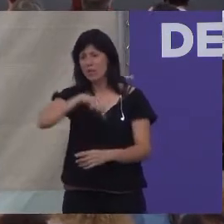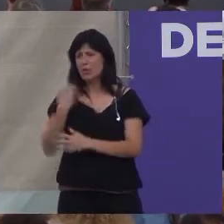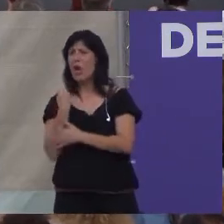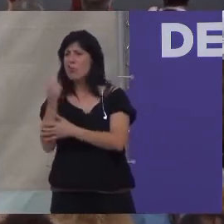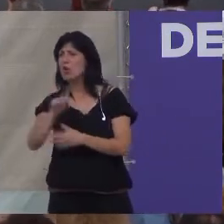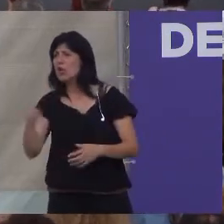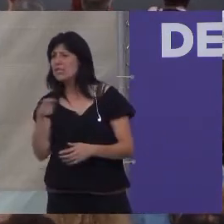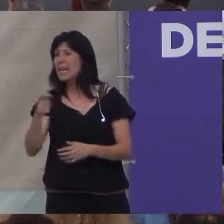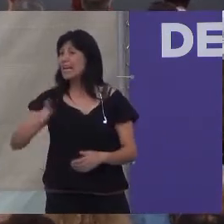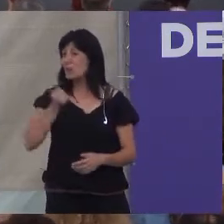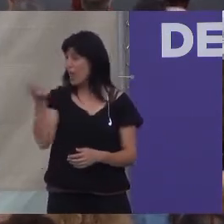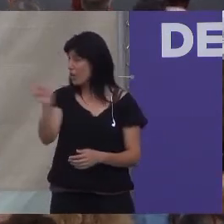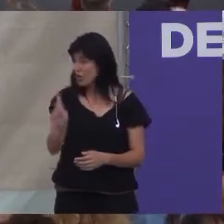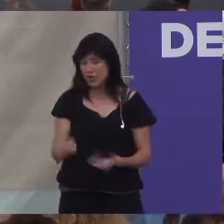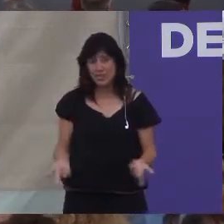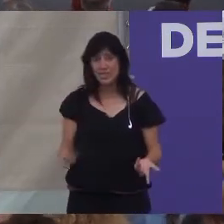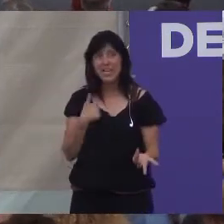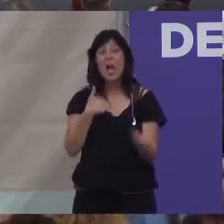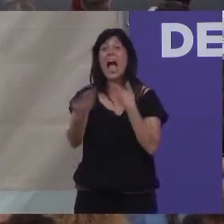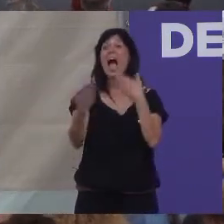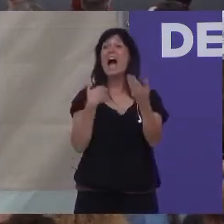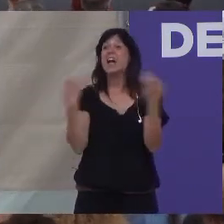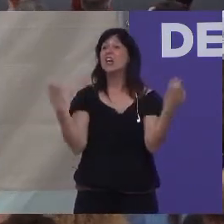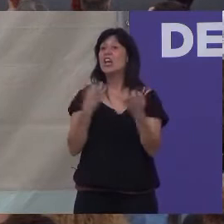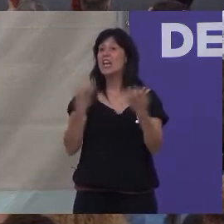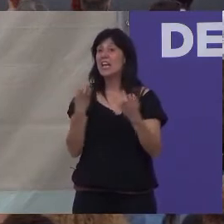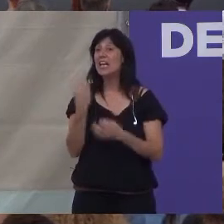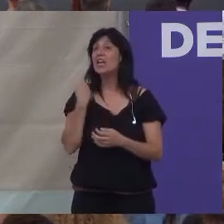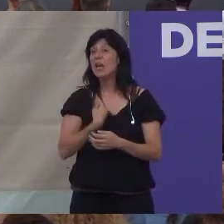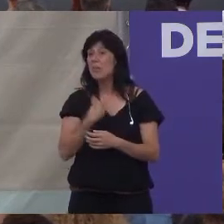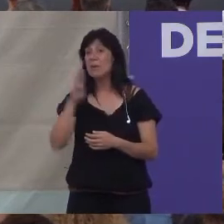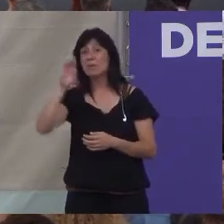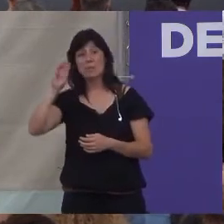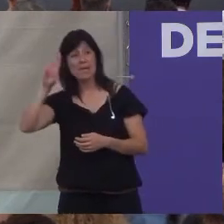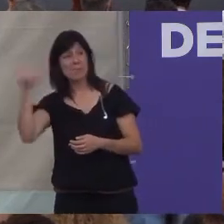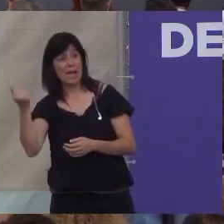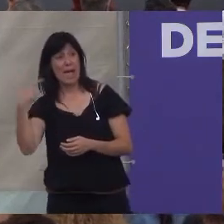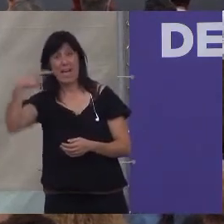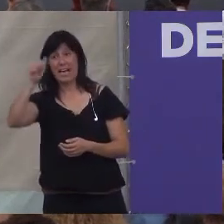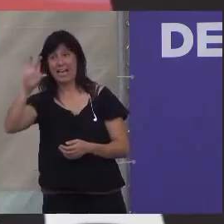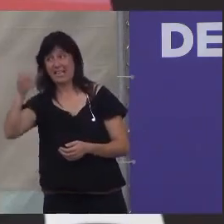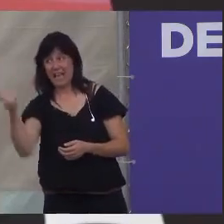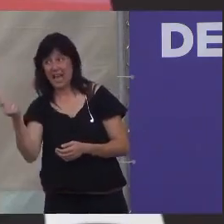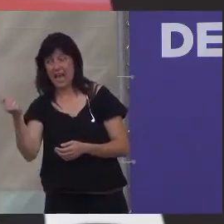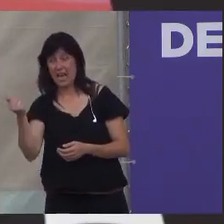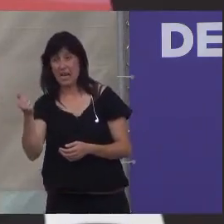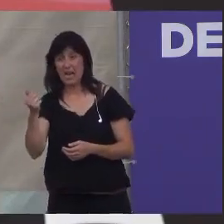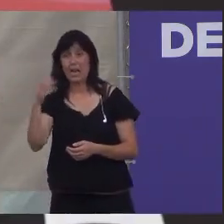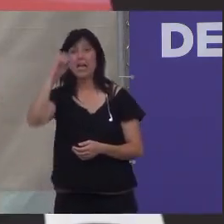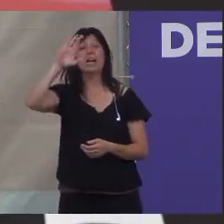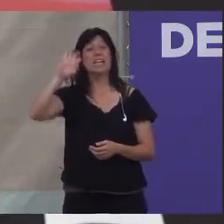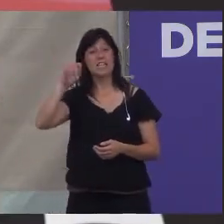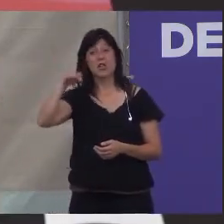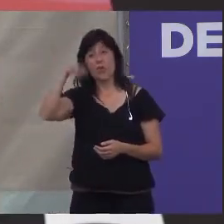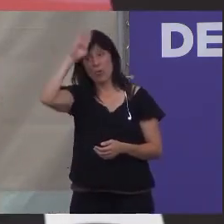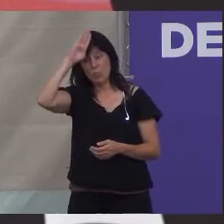Antonio Estany. Y estoy hablando de Linda, Joan de Cal, de Pepa, Jaume de Gata, de Cristóbal de